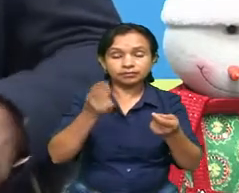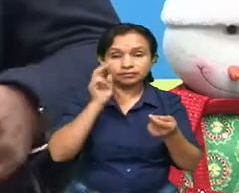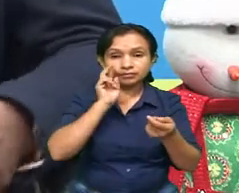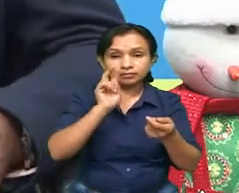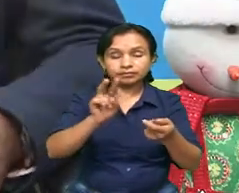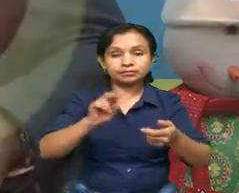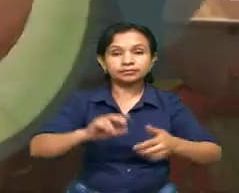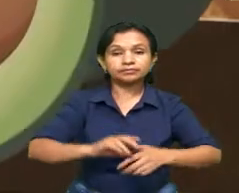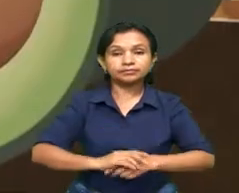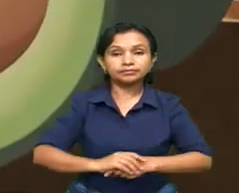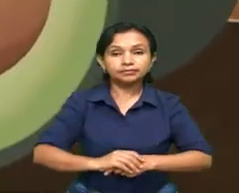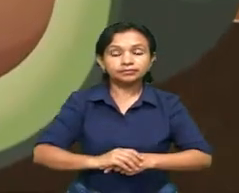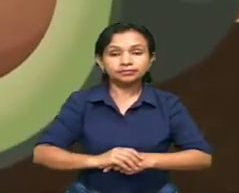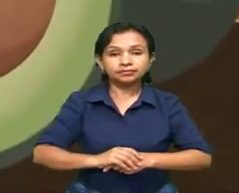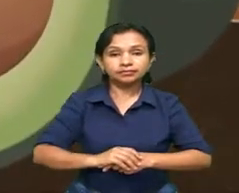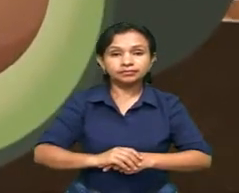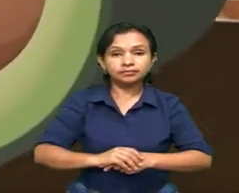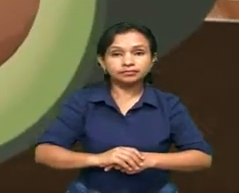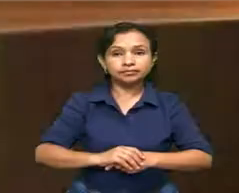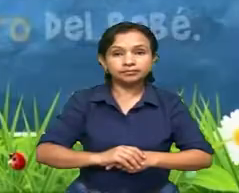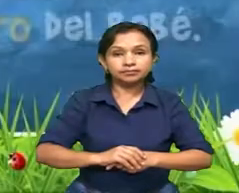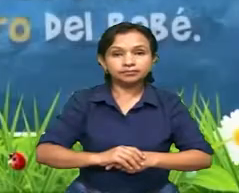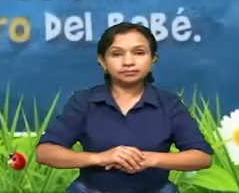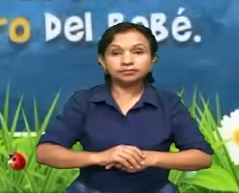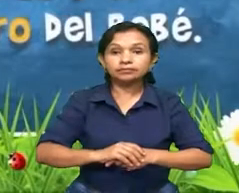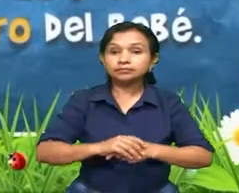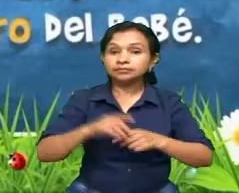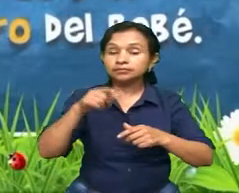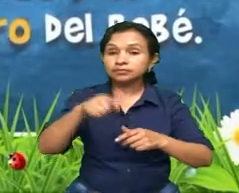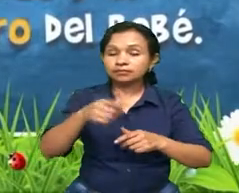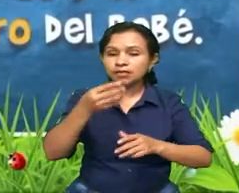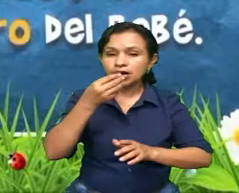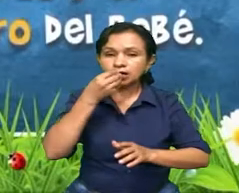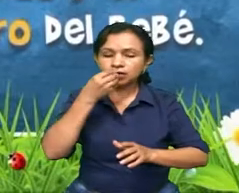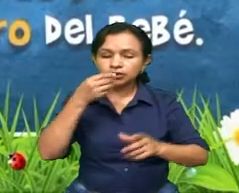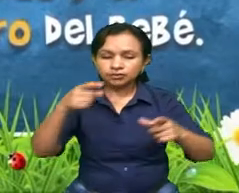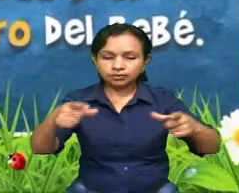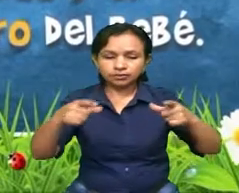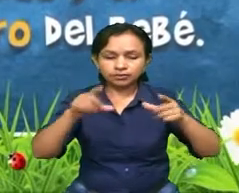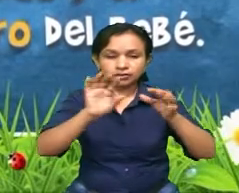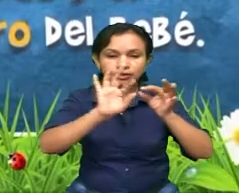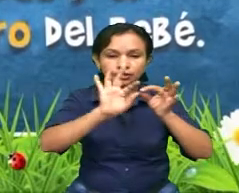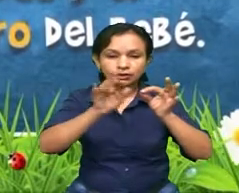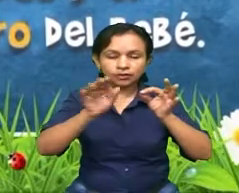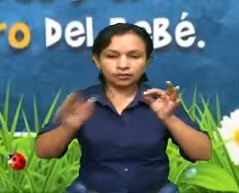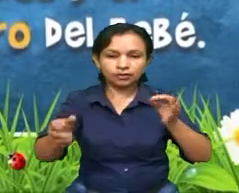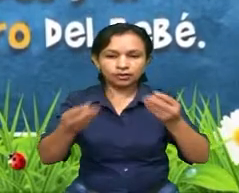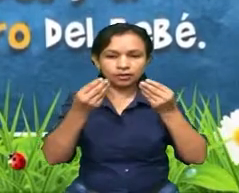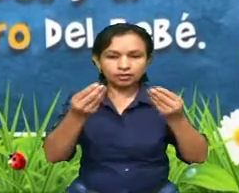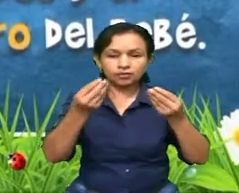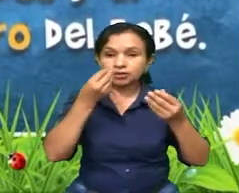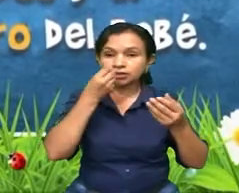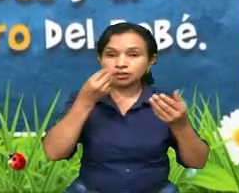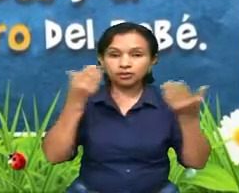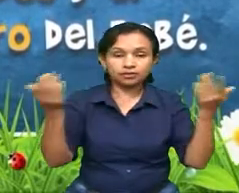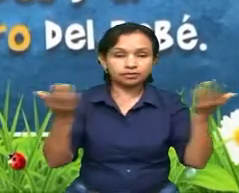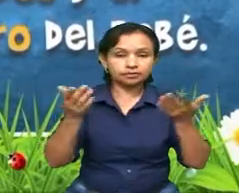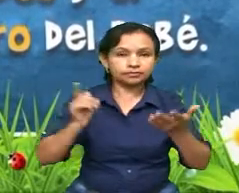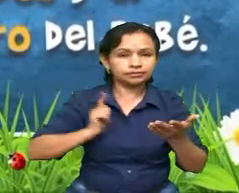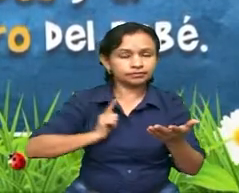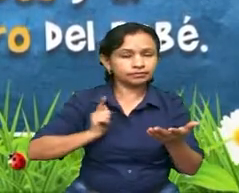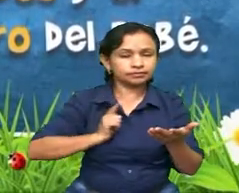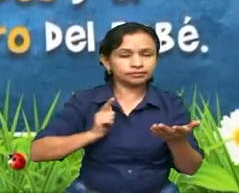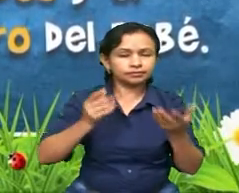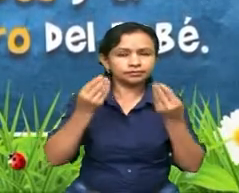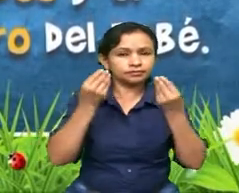corra video. 6. Aguacate. Esta deliciosa fruta está llena de nutrientes. Contiene una